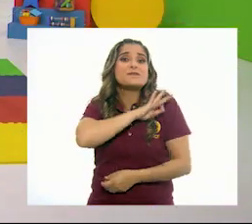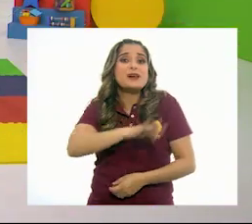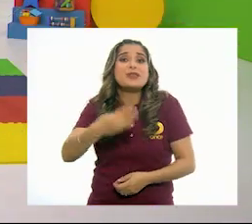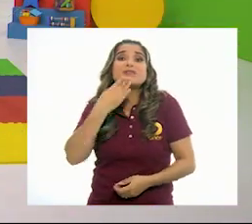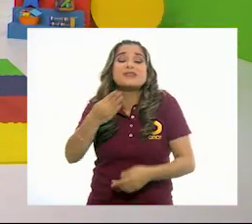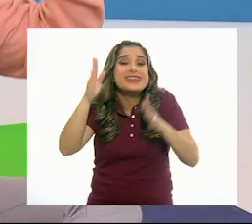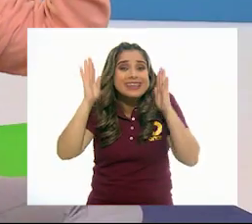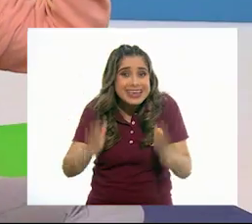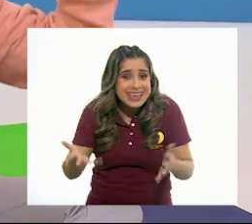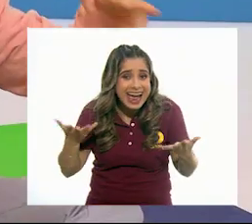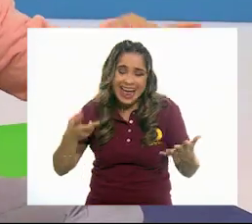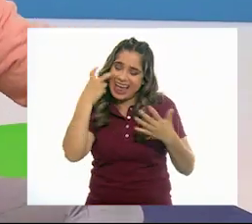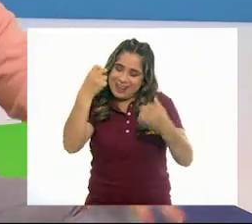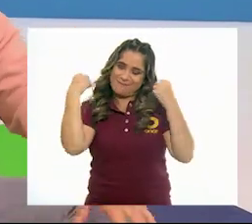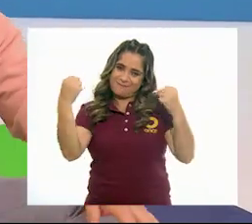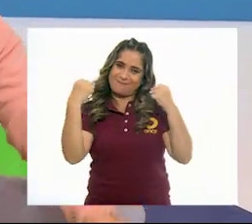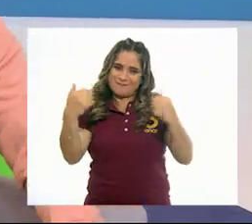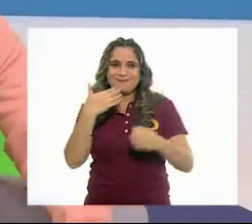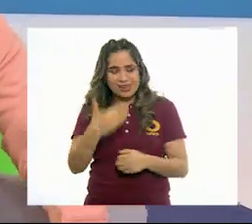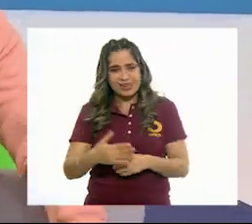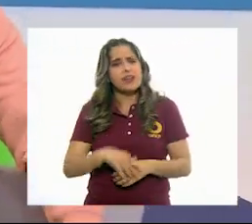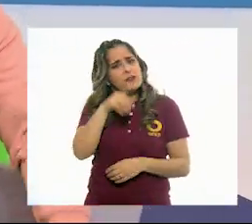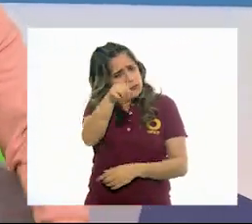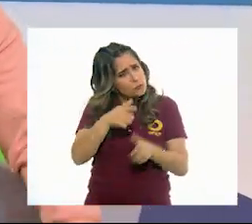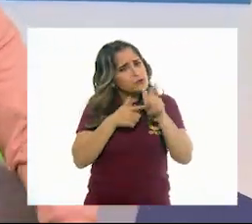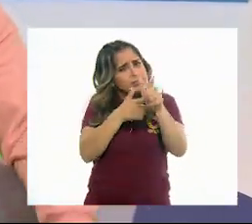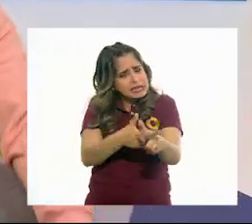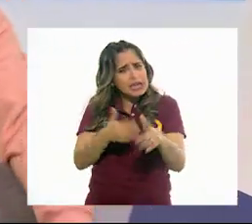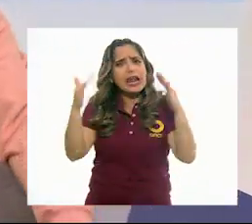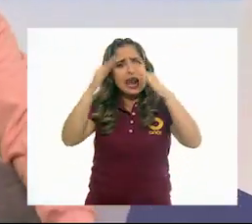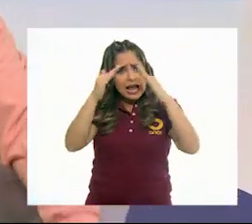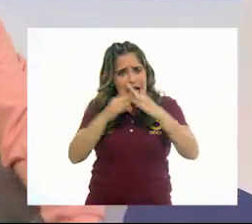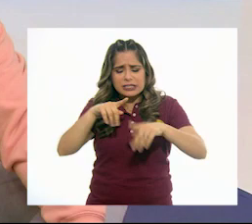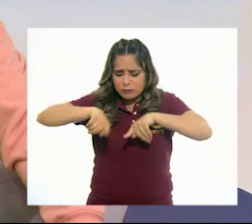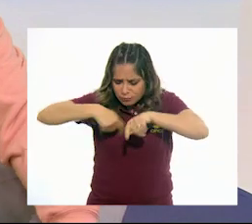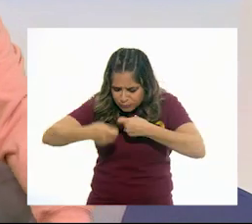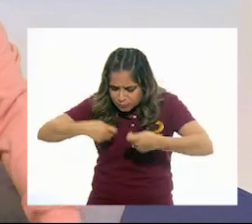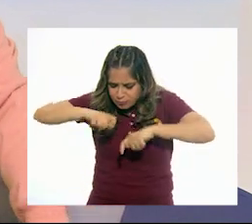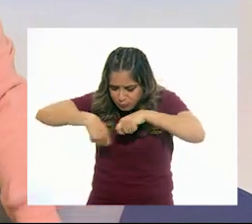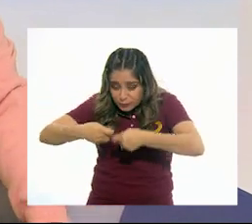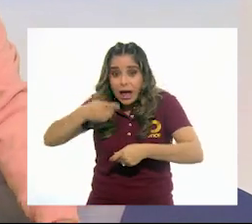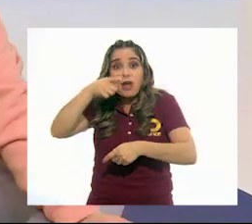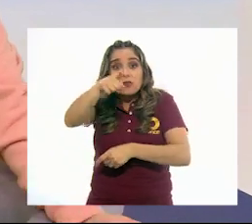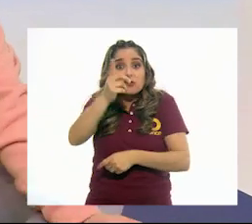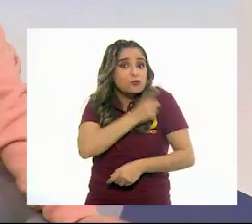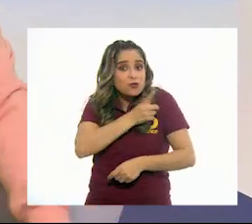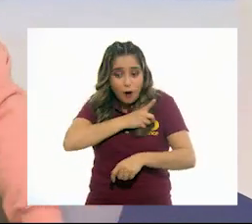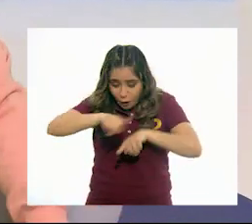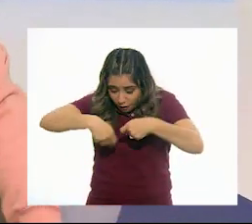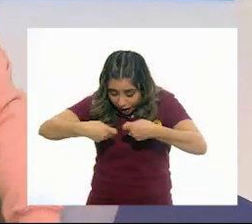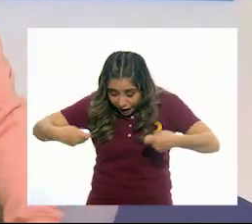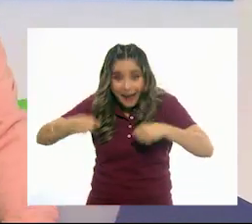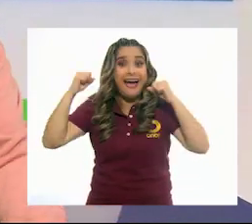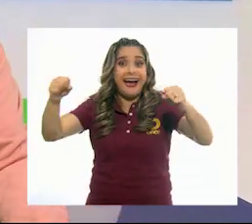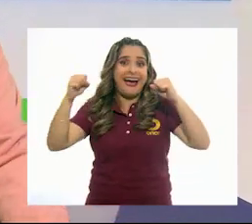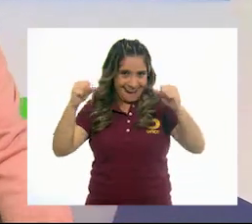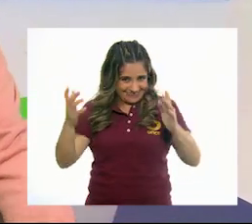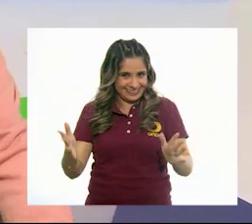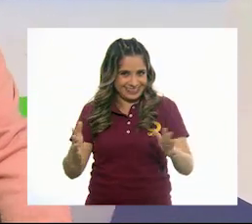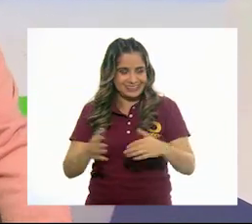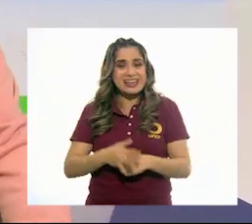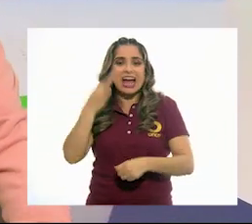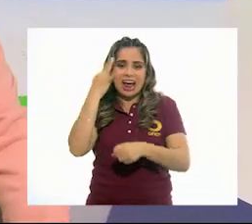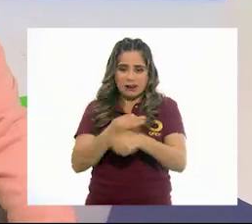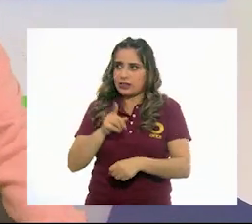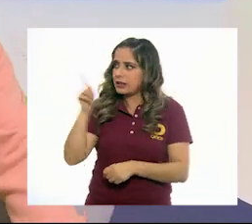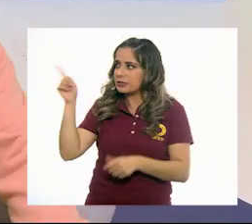vikingo! Muy bien, síguelo practicando en casa hasta que lo logres tú solo. Ahora, ¿qué te parece si vamos de nuevo con Ajo